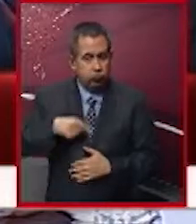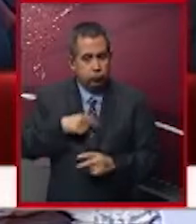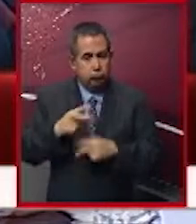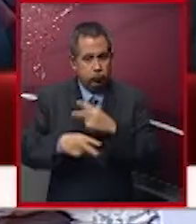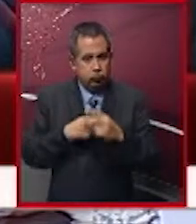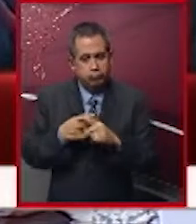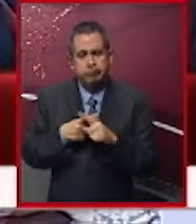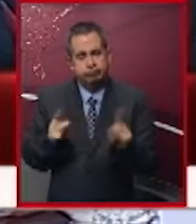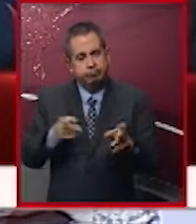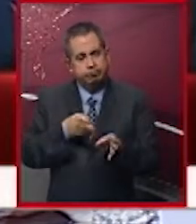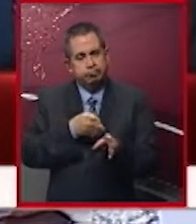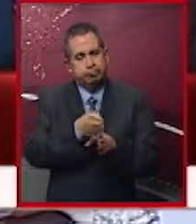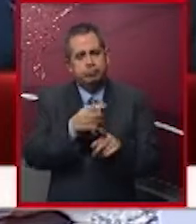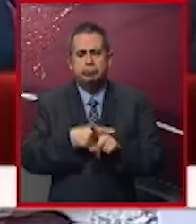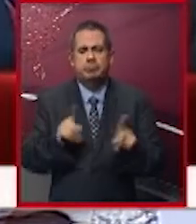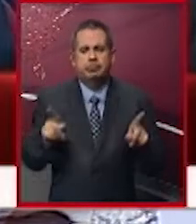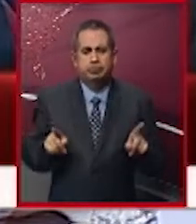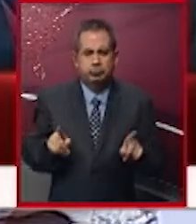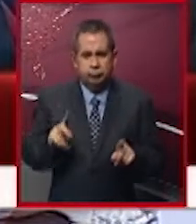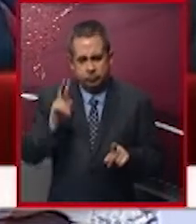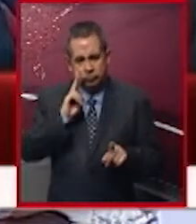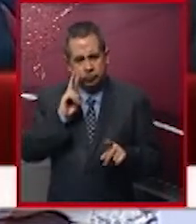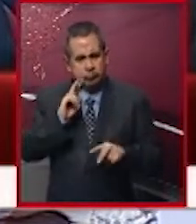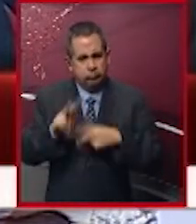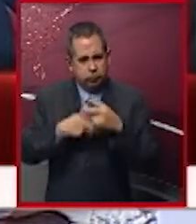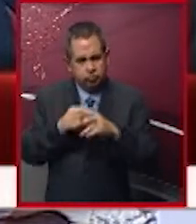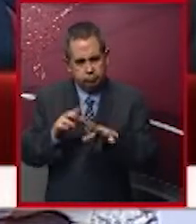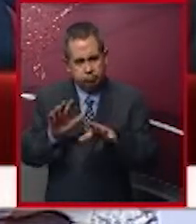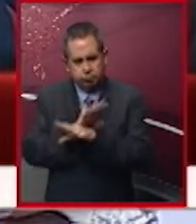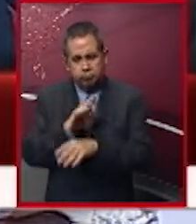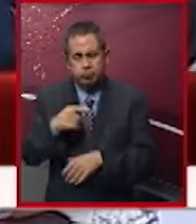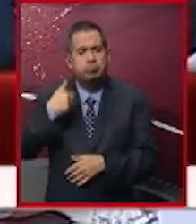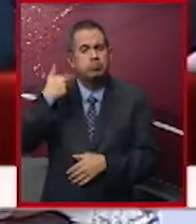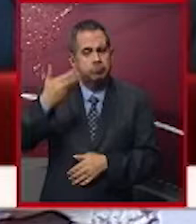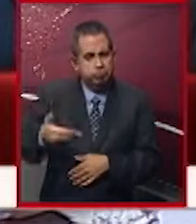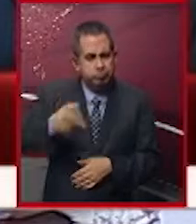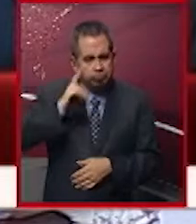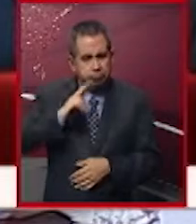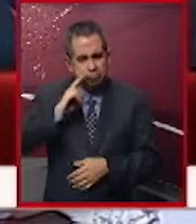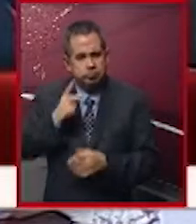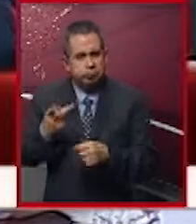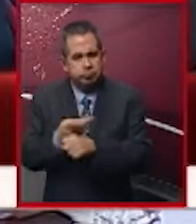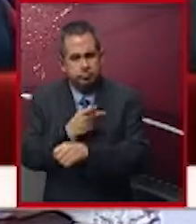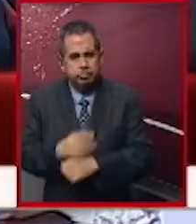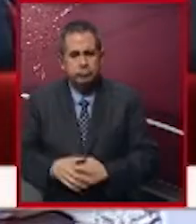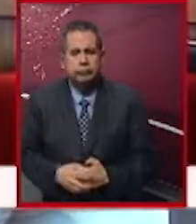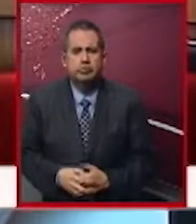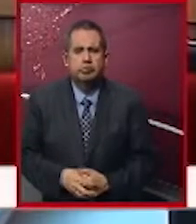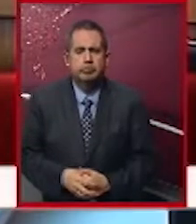por uno distinto y tendremos los saldos de lo que ha ocurrido.